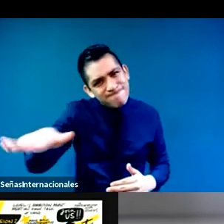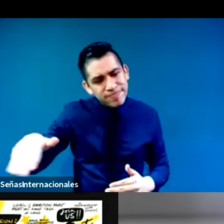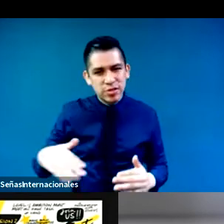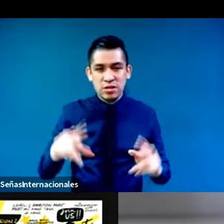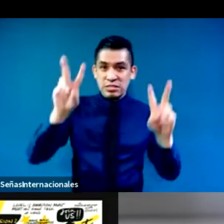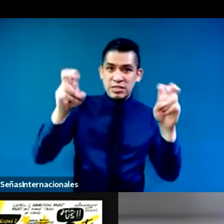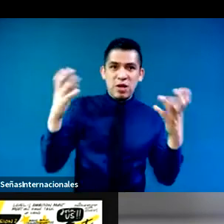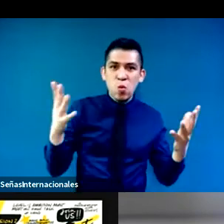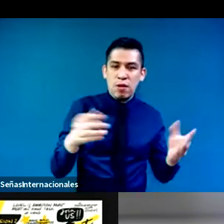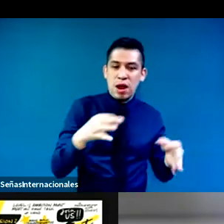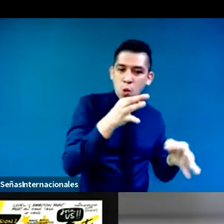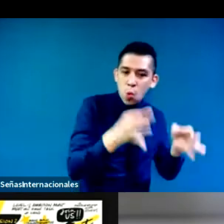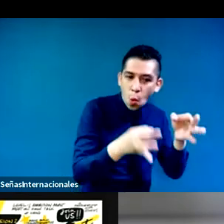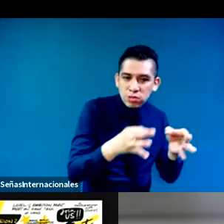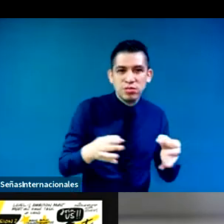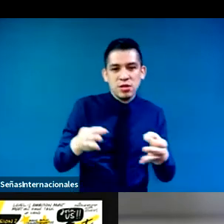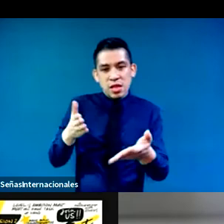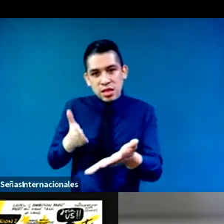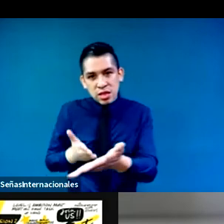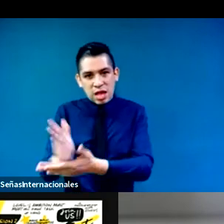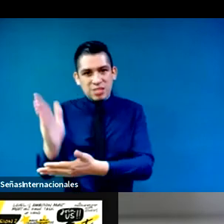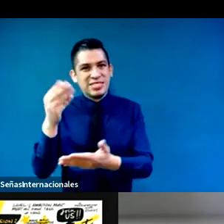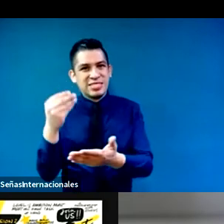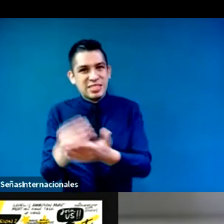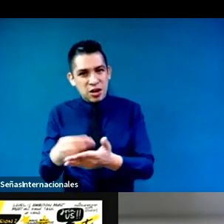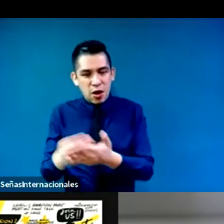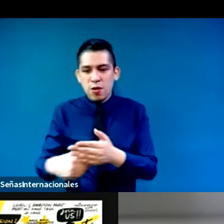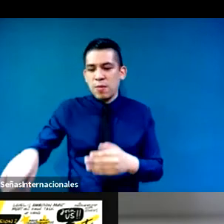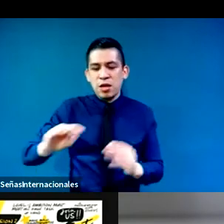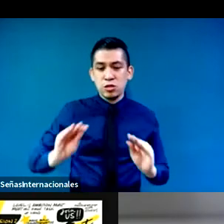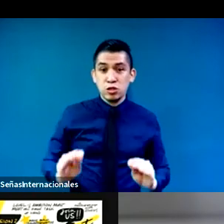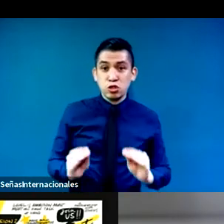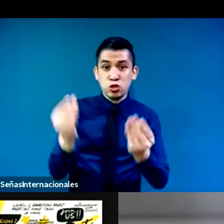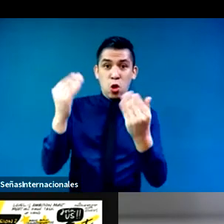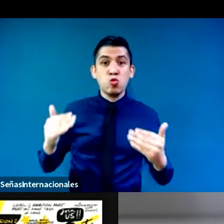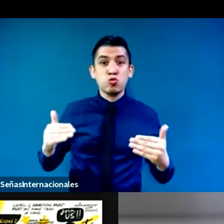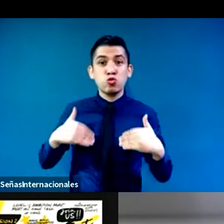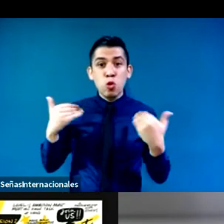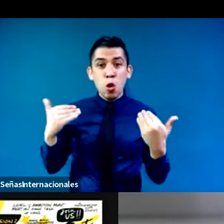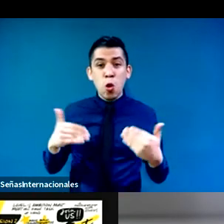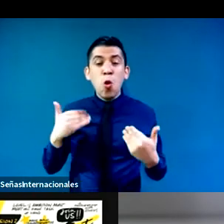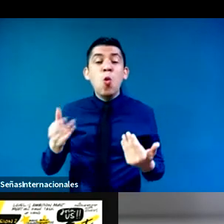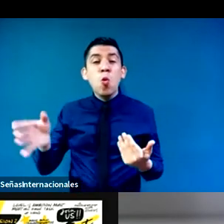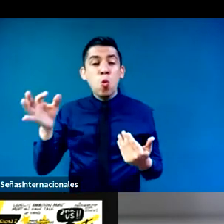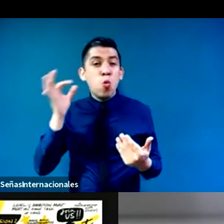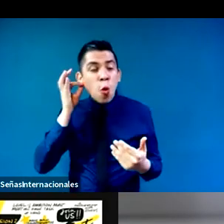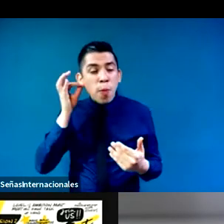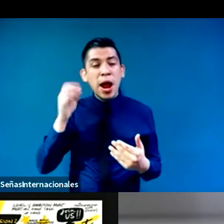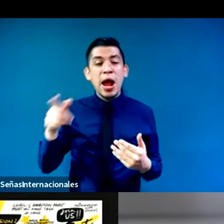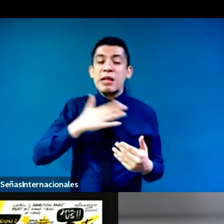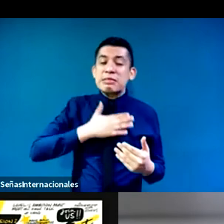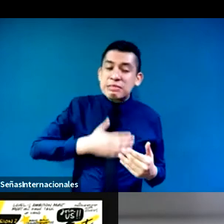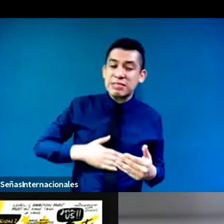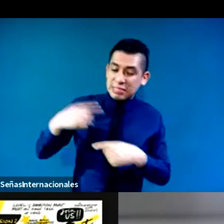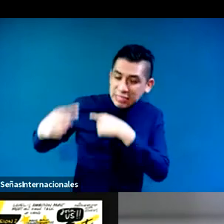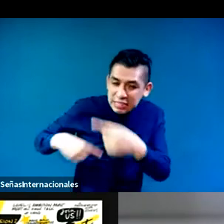y como líder indígena juvenil, no vemos otra opción que acelerar los compromisos adquiridos en los